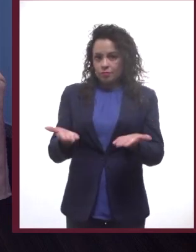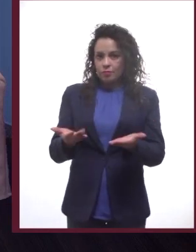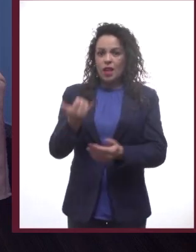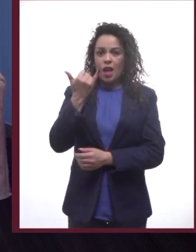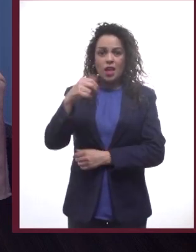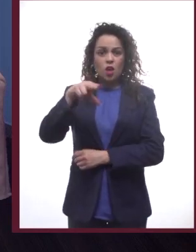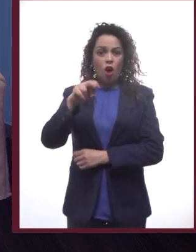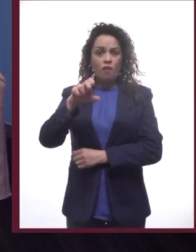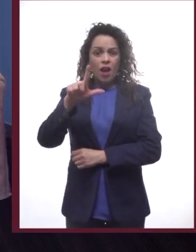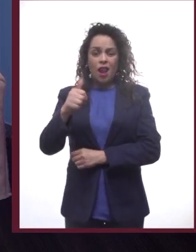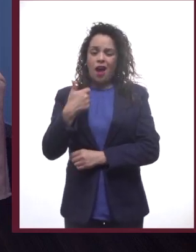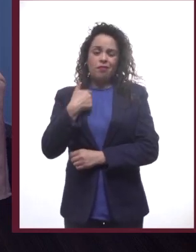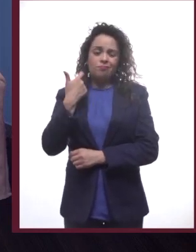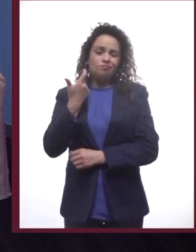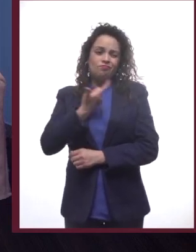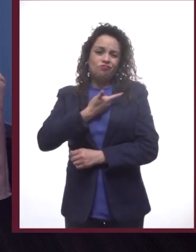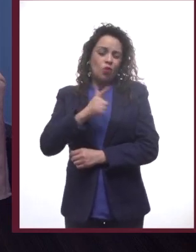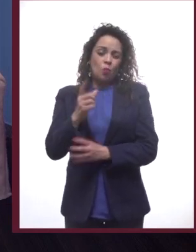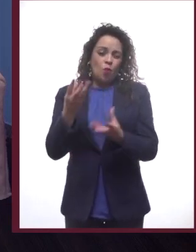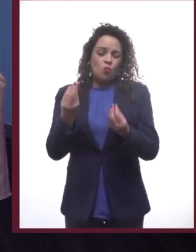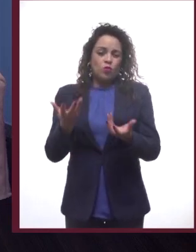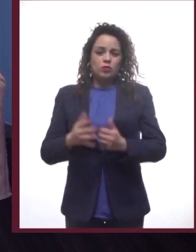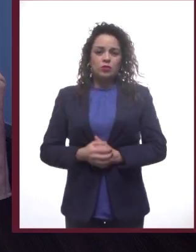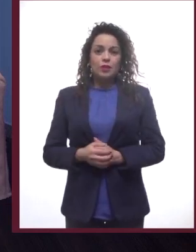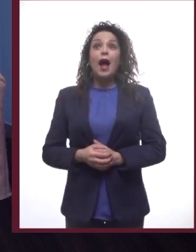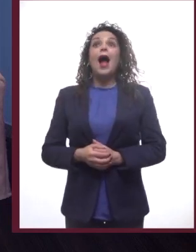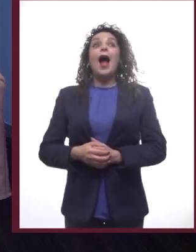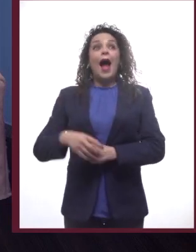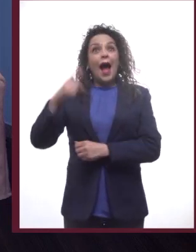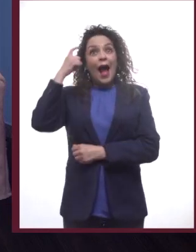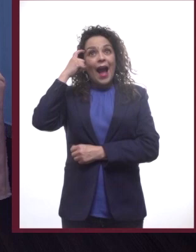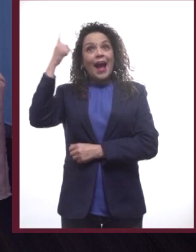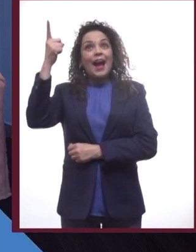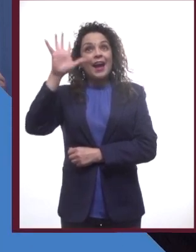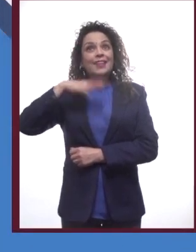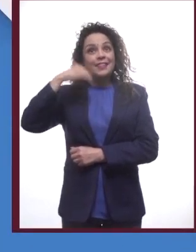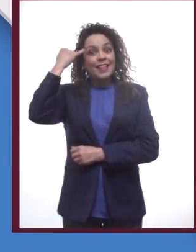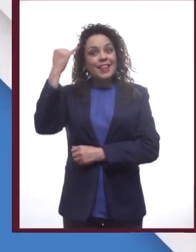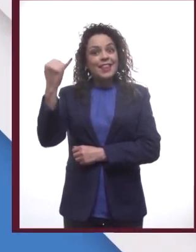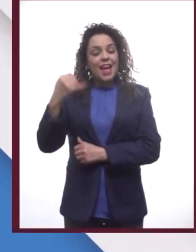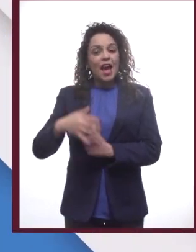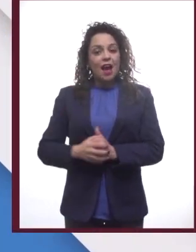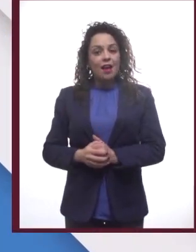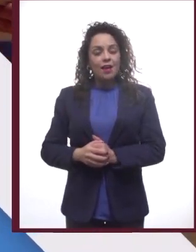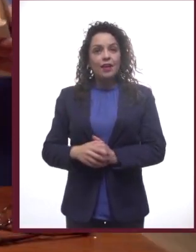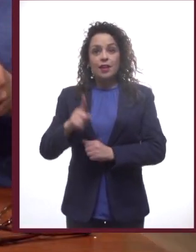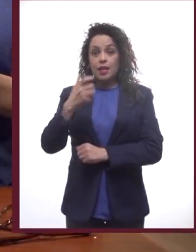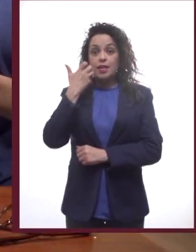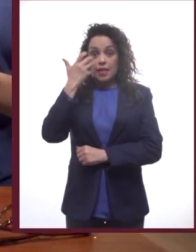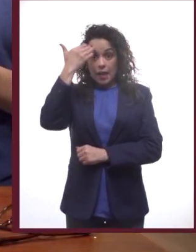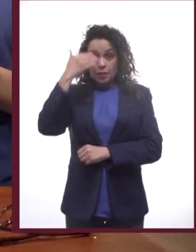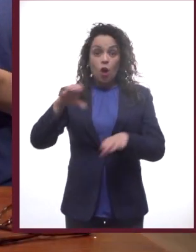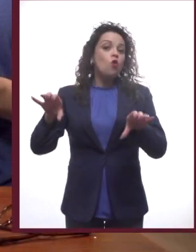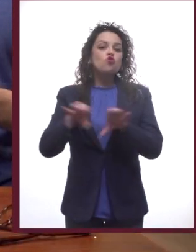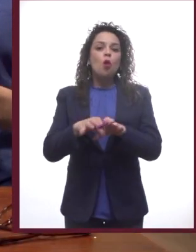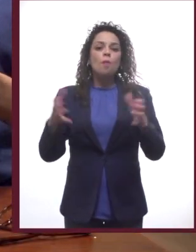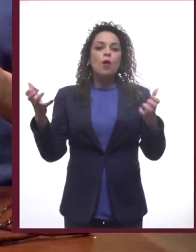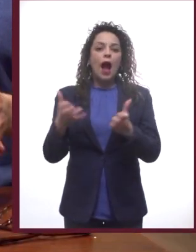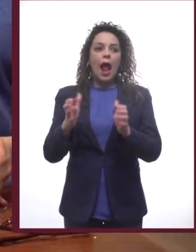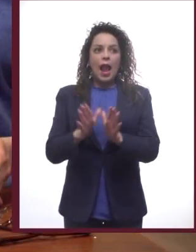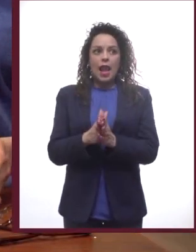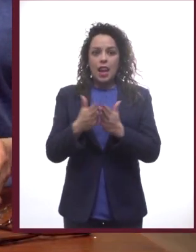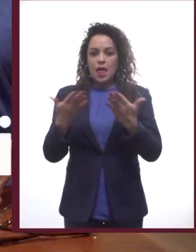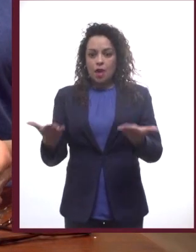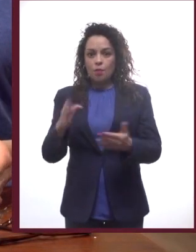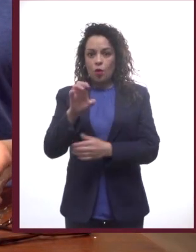que la novela me gustó mucho. ¡Ya sé! ¡Se me ocurrió algo! Si quieres saber cómo se edita un